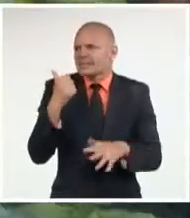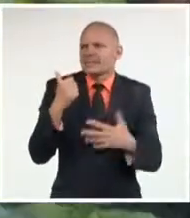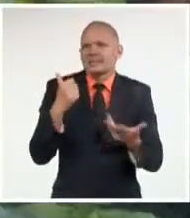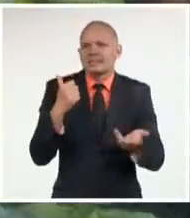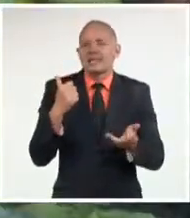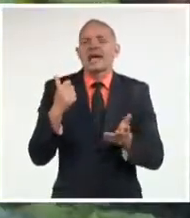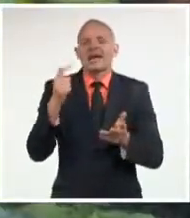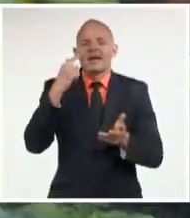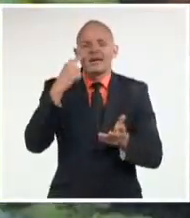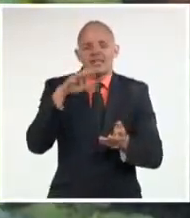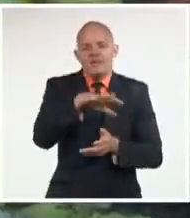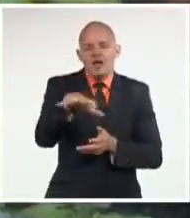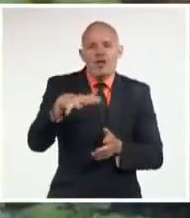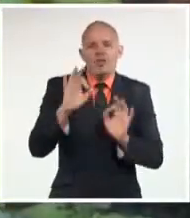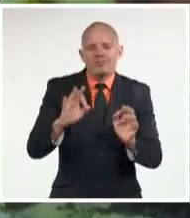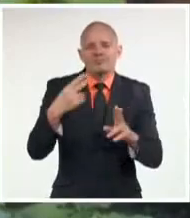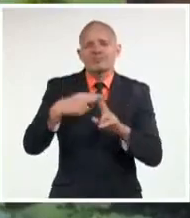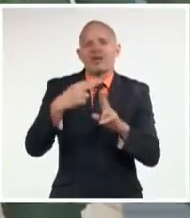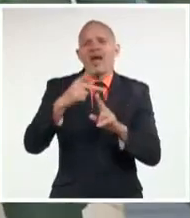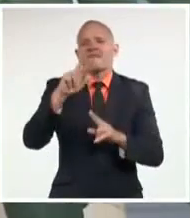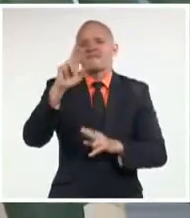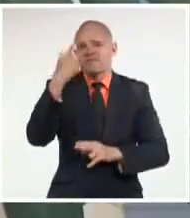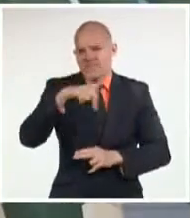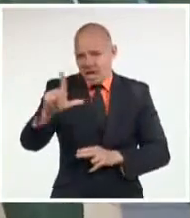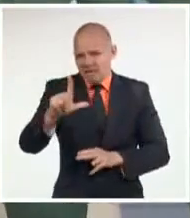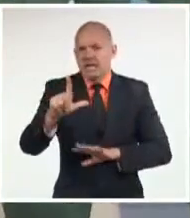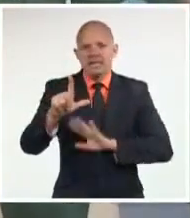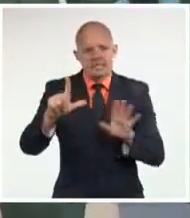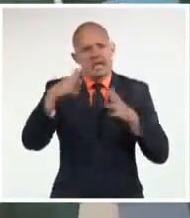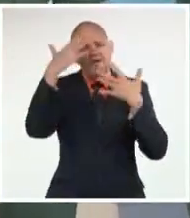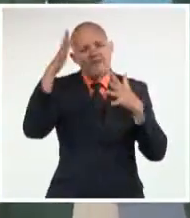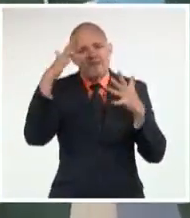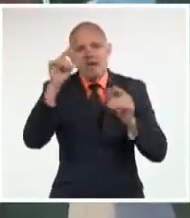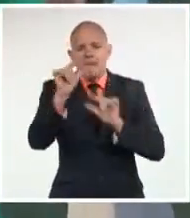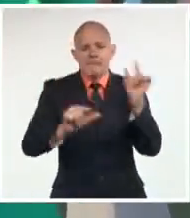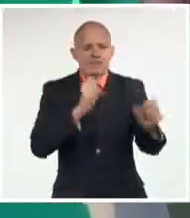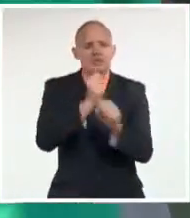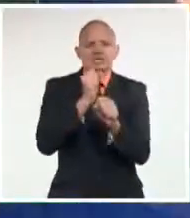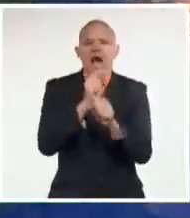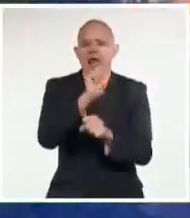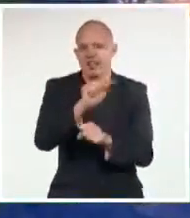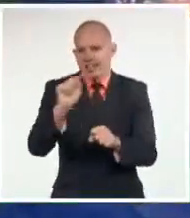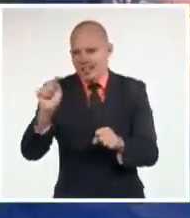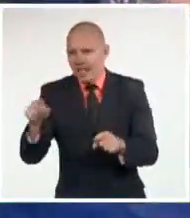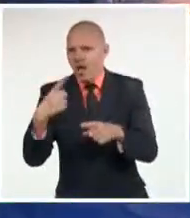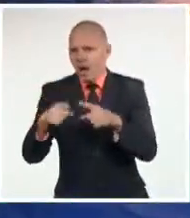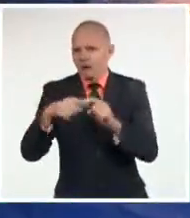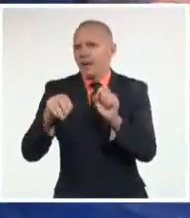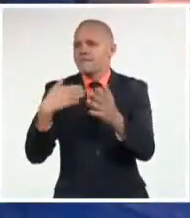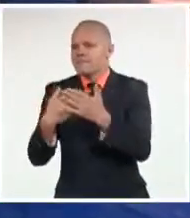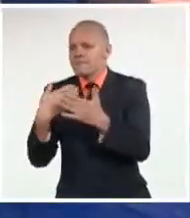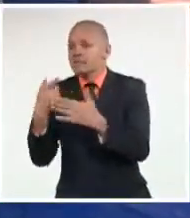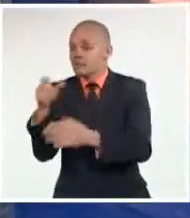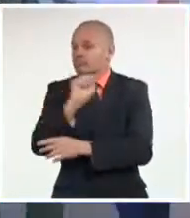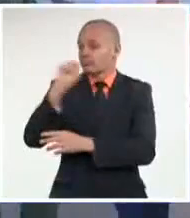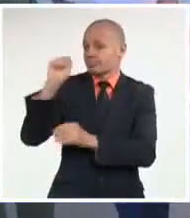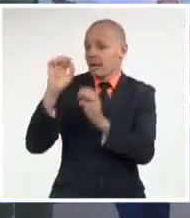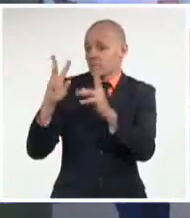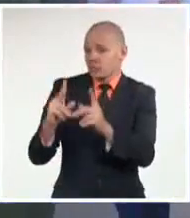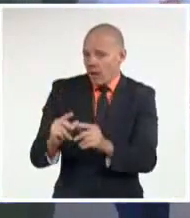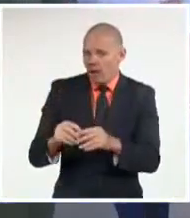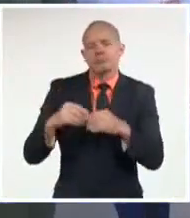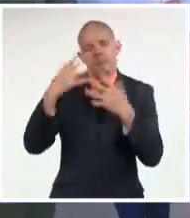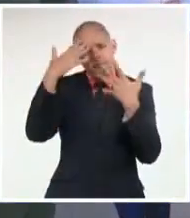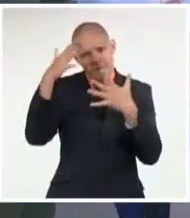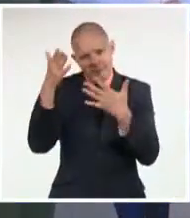Vial de la Cabecera Provincial, se realizaron reconocimientos a los trabajadores y empresas más destacadas del territorio